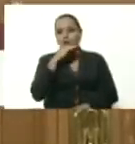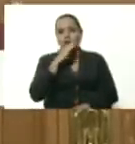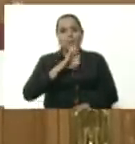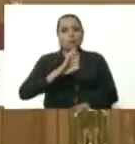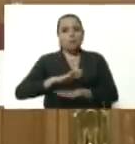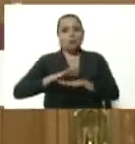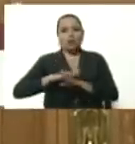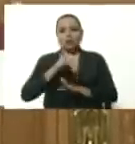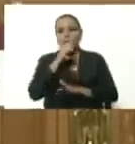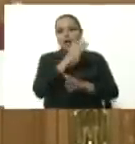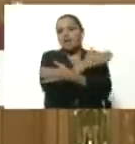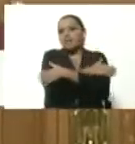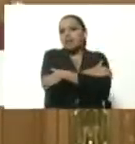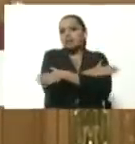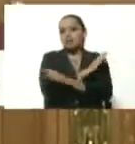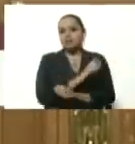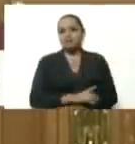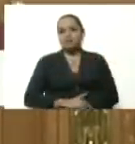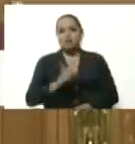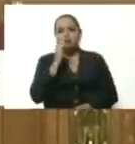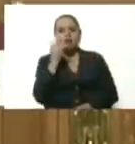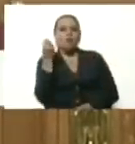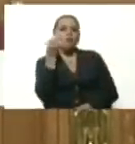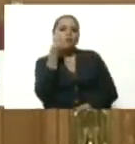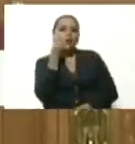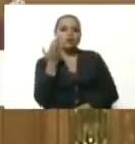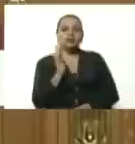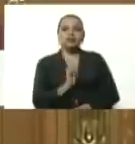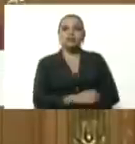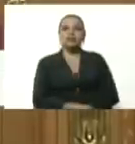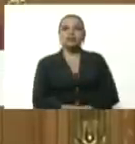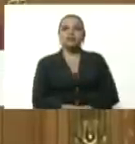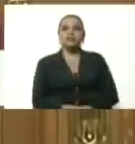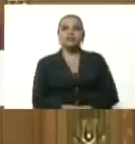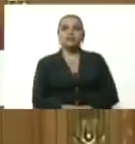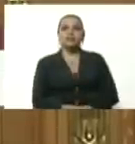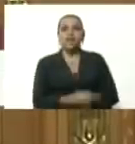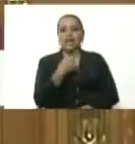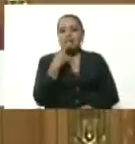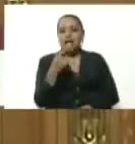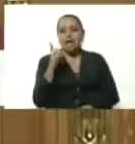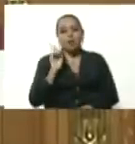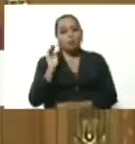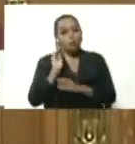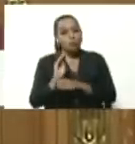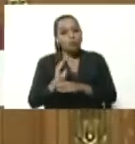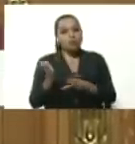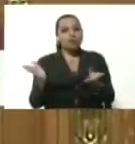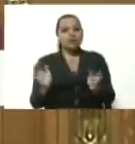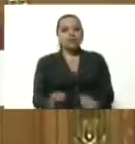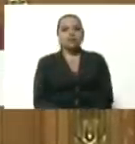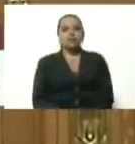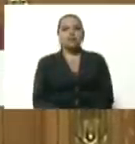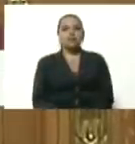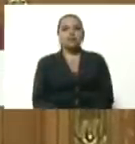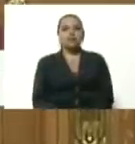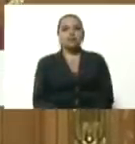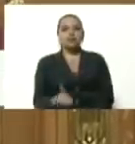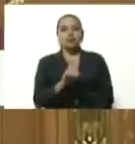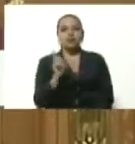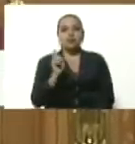abrazan, porque no lo saludan con un beso. Cuídese, hermano, cuídese, hermana. No es